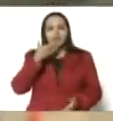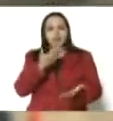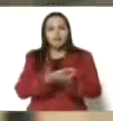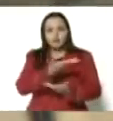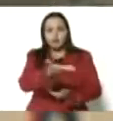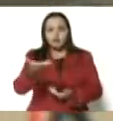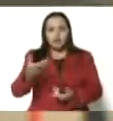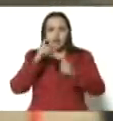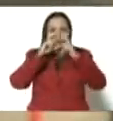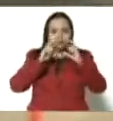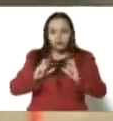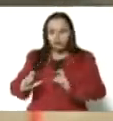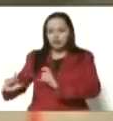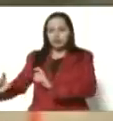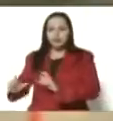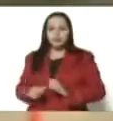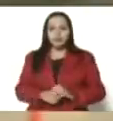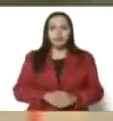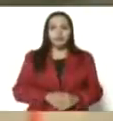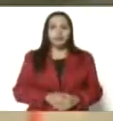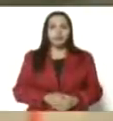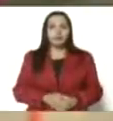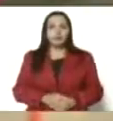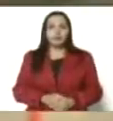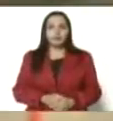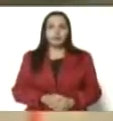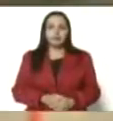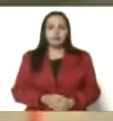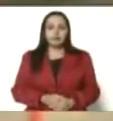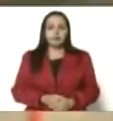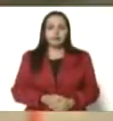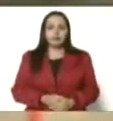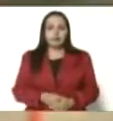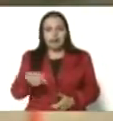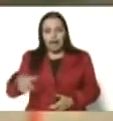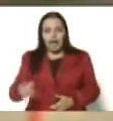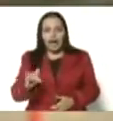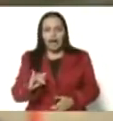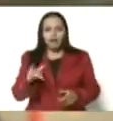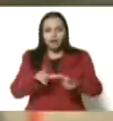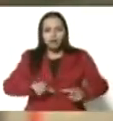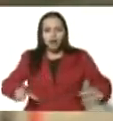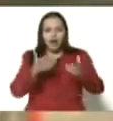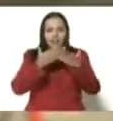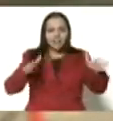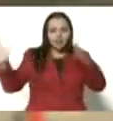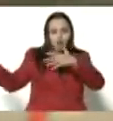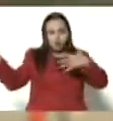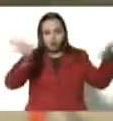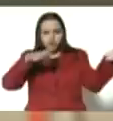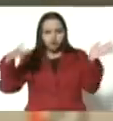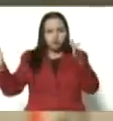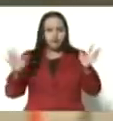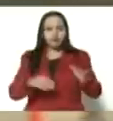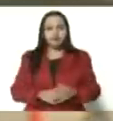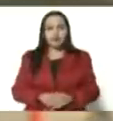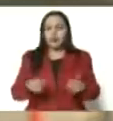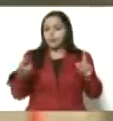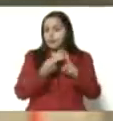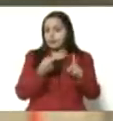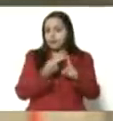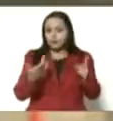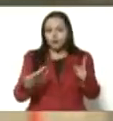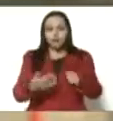ustedes, voy a retirar la mascarilla. Estamos en un lugar seguro, abierto, ventilado. Primero que